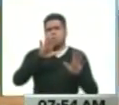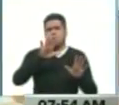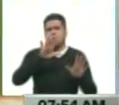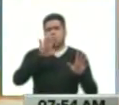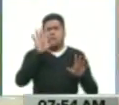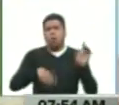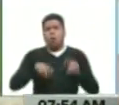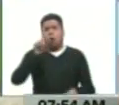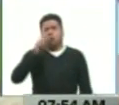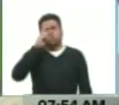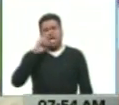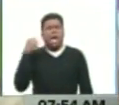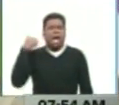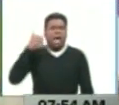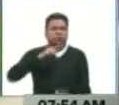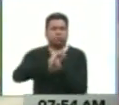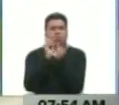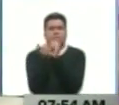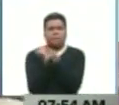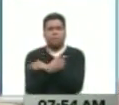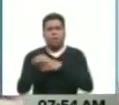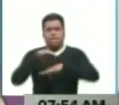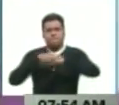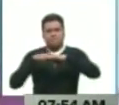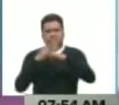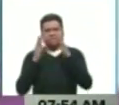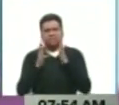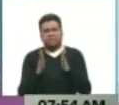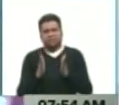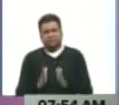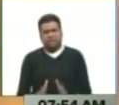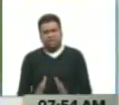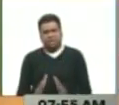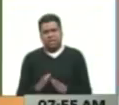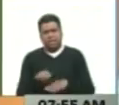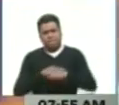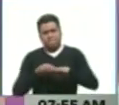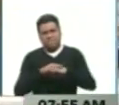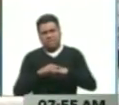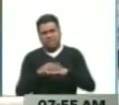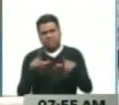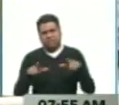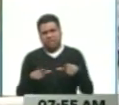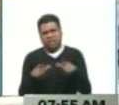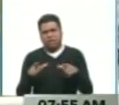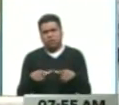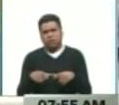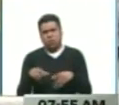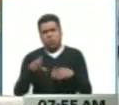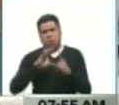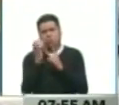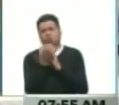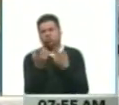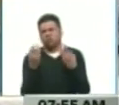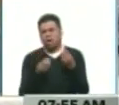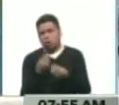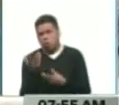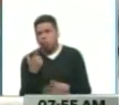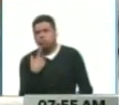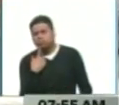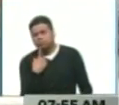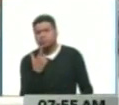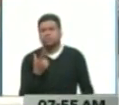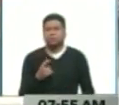ser creado formalmente el Ministerio y el arranque de la cultura a esta Venezuela? Además, que tenemos que recordar que en nuestro